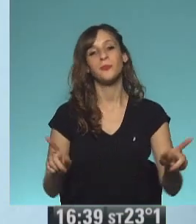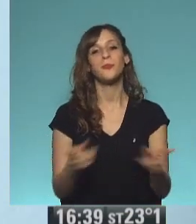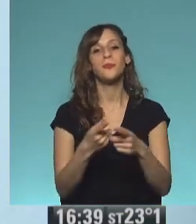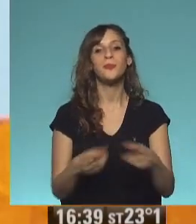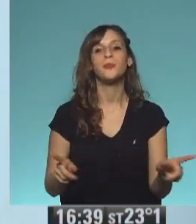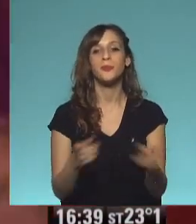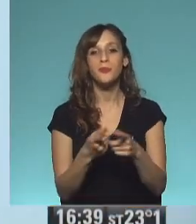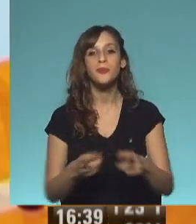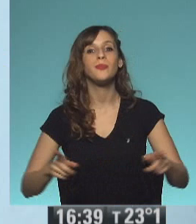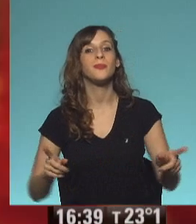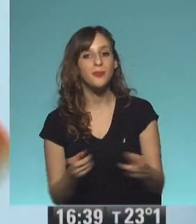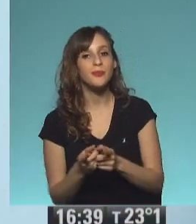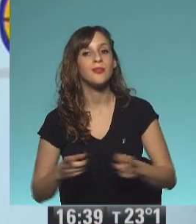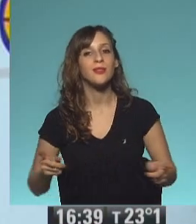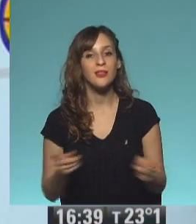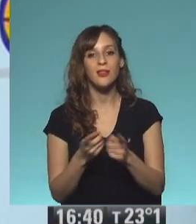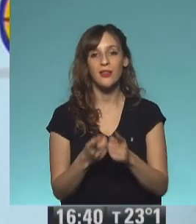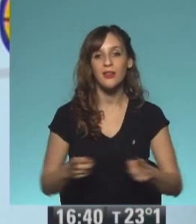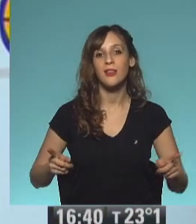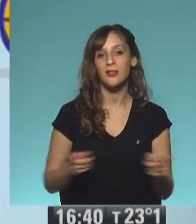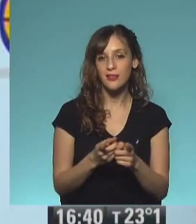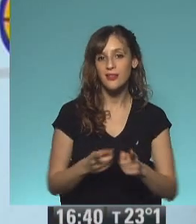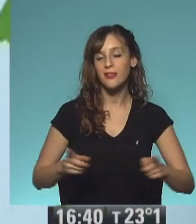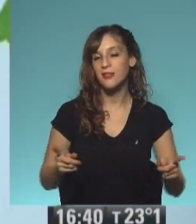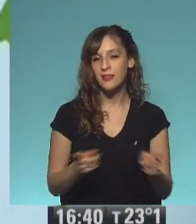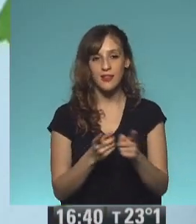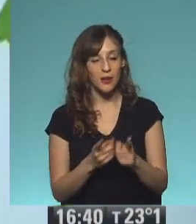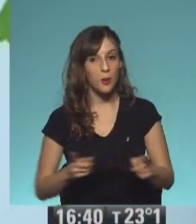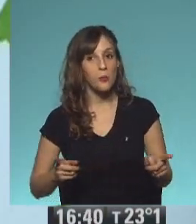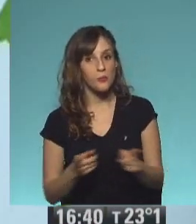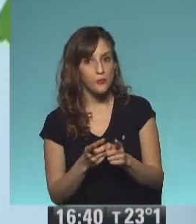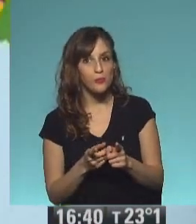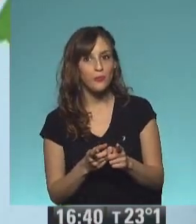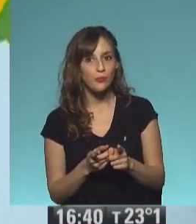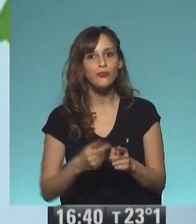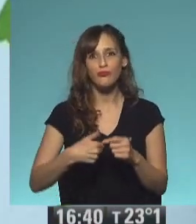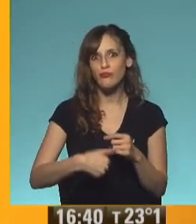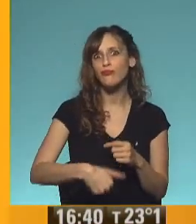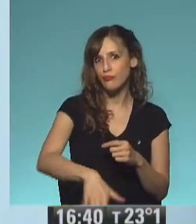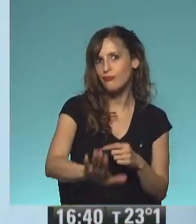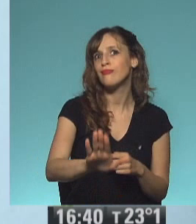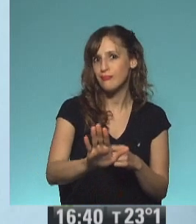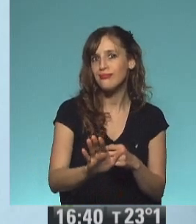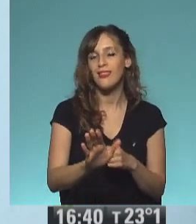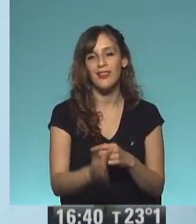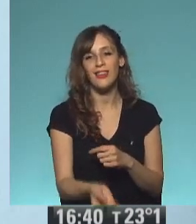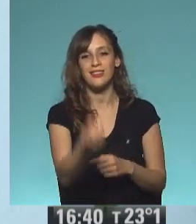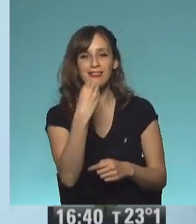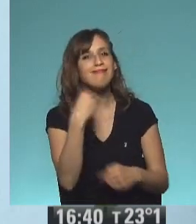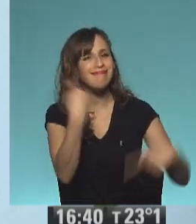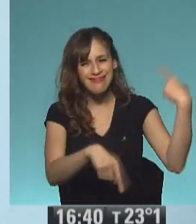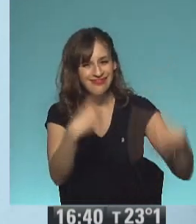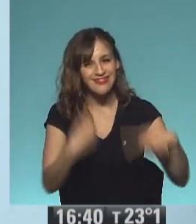y avanzar hasta la casa los pasos para llegar además pasa las